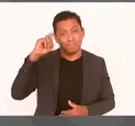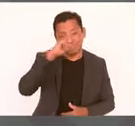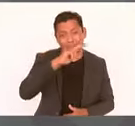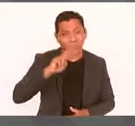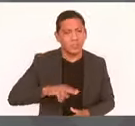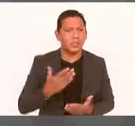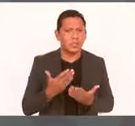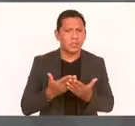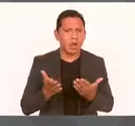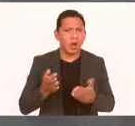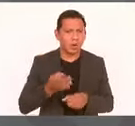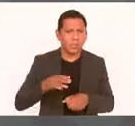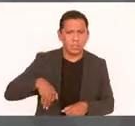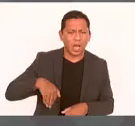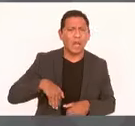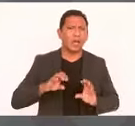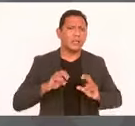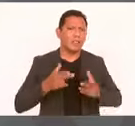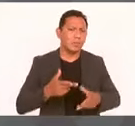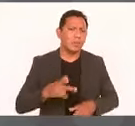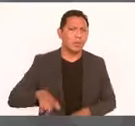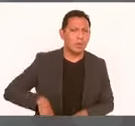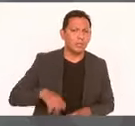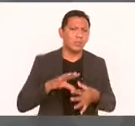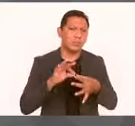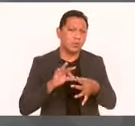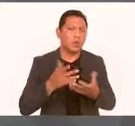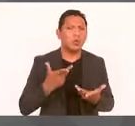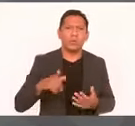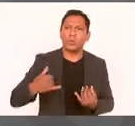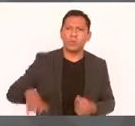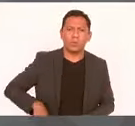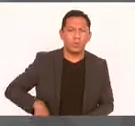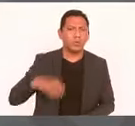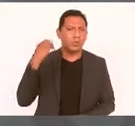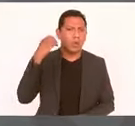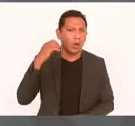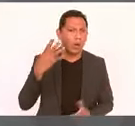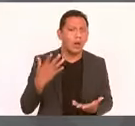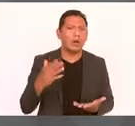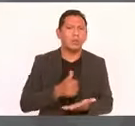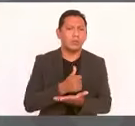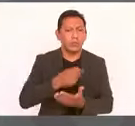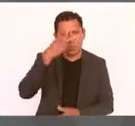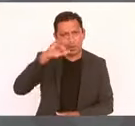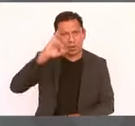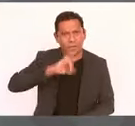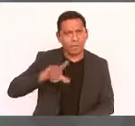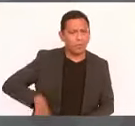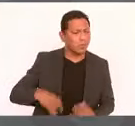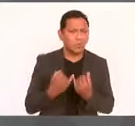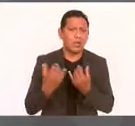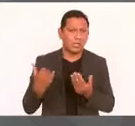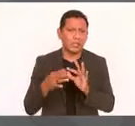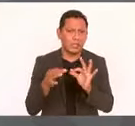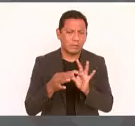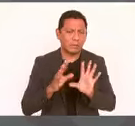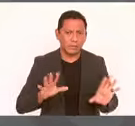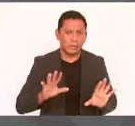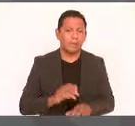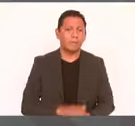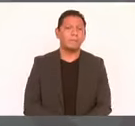los gobernadores de Chiapas, de Oaxaca y la jefa de gobierno de la Ciudad de México. Quisiera señalar que en el